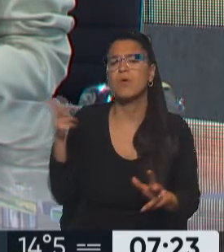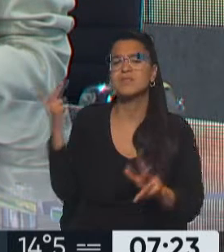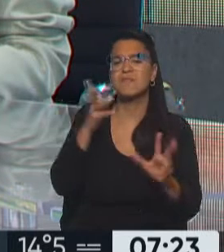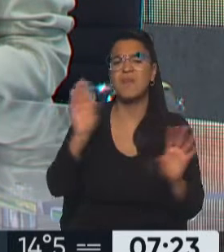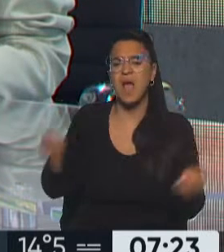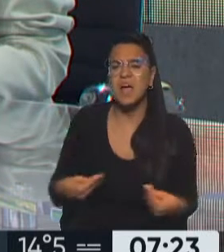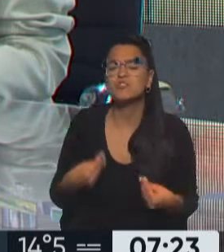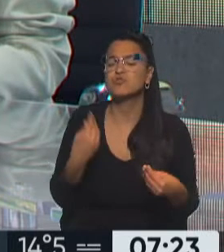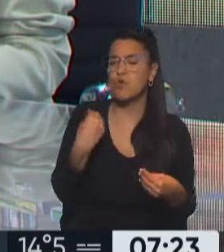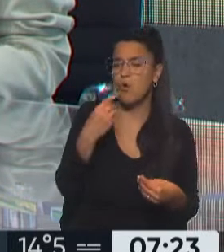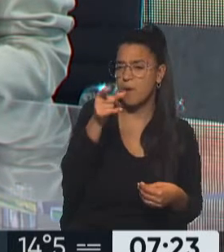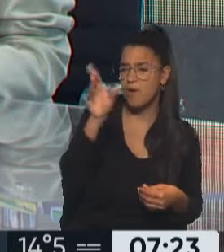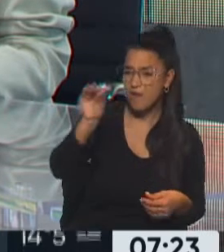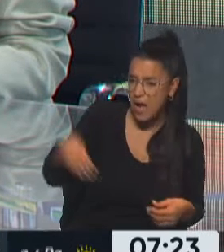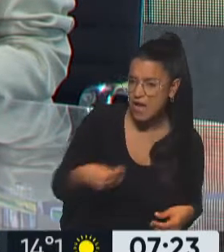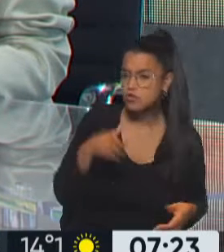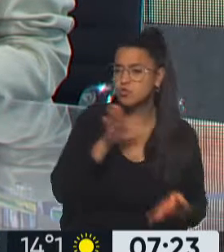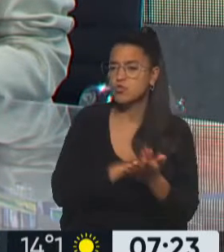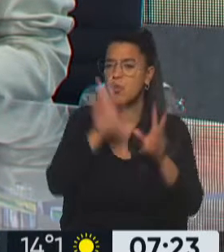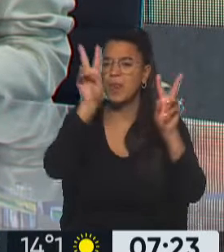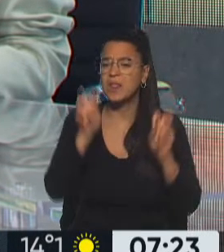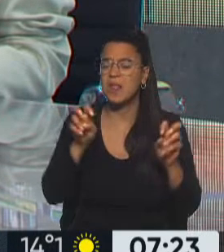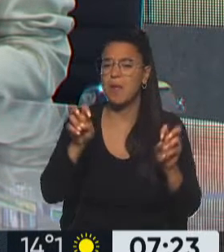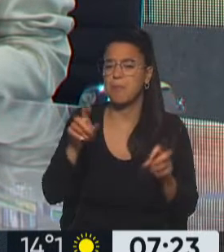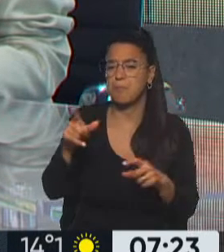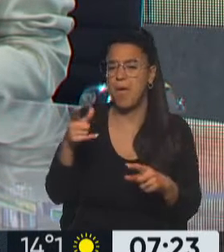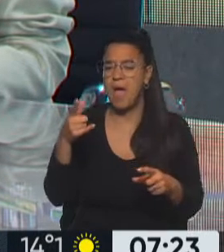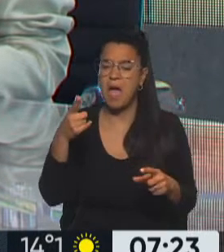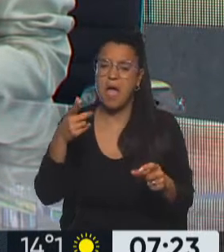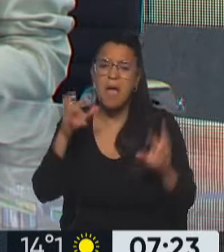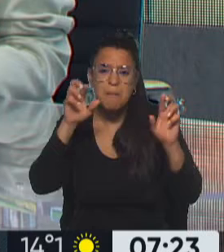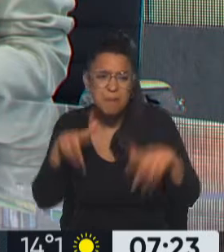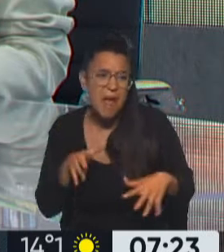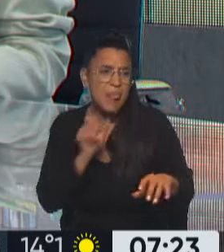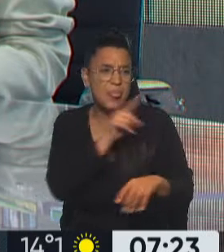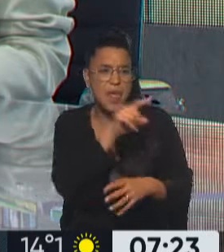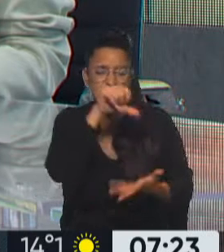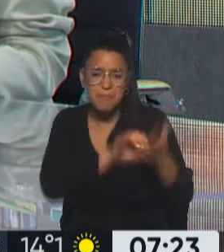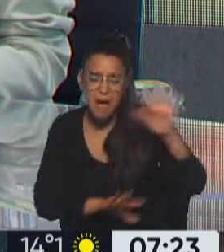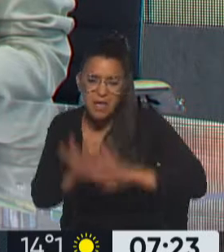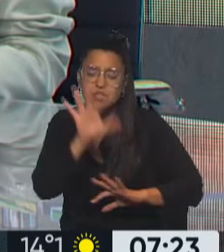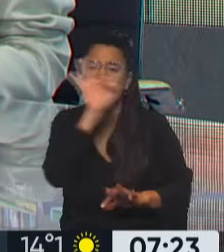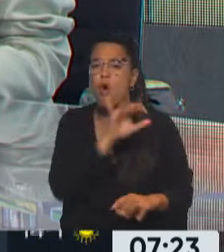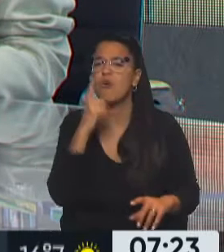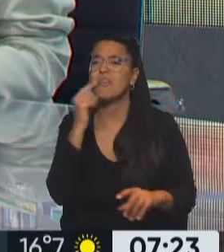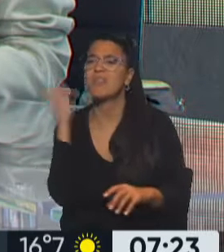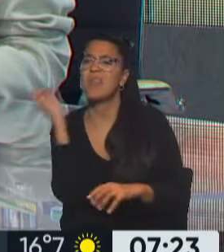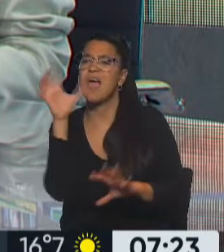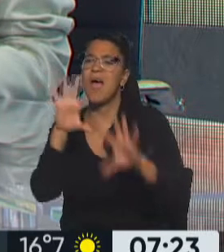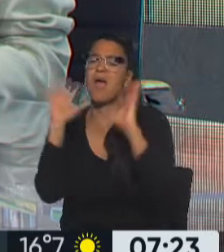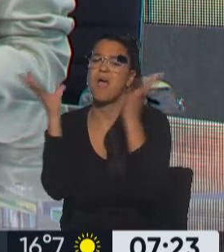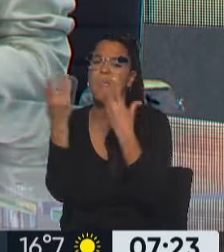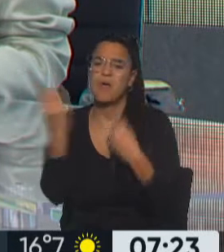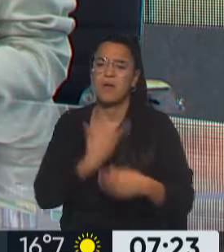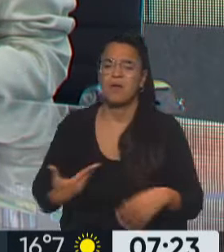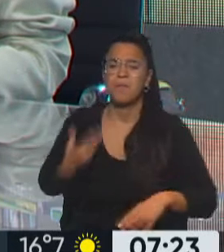hablas de fracaso respecto a lo que ha sido la inteligencia en el país, a lo que ha sido criticado a nivel internacional como la gestión